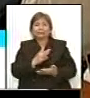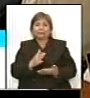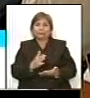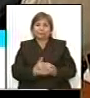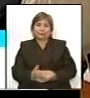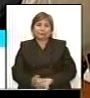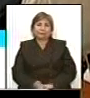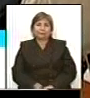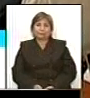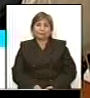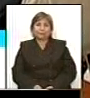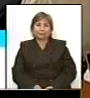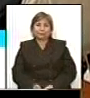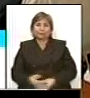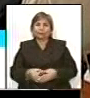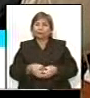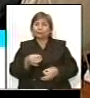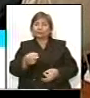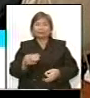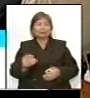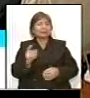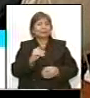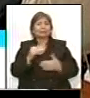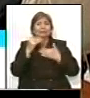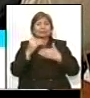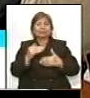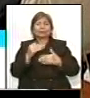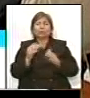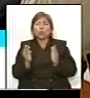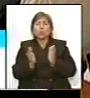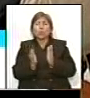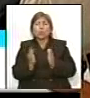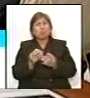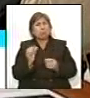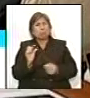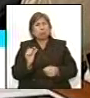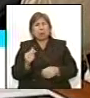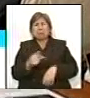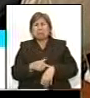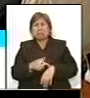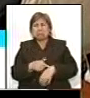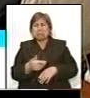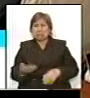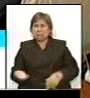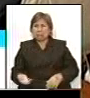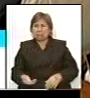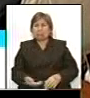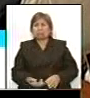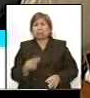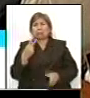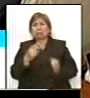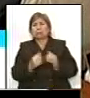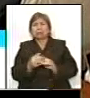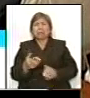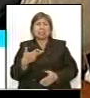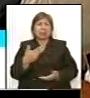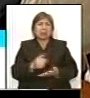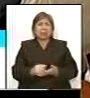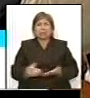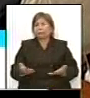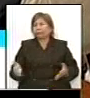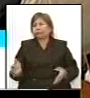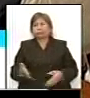de repente ampliarlas y no ponerles estos plazos tan cortos. De otro lado, también me quiero sumar y